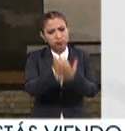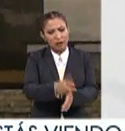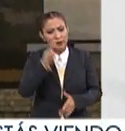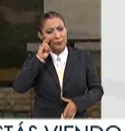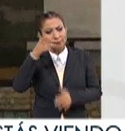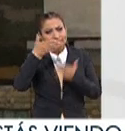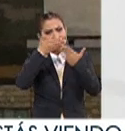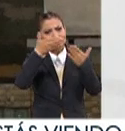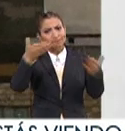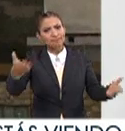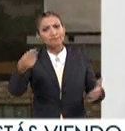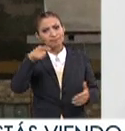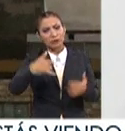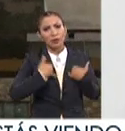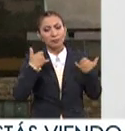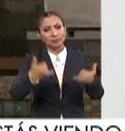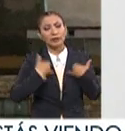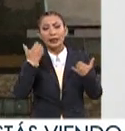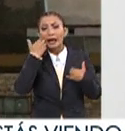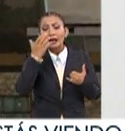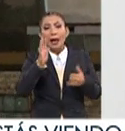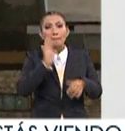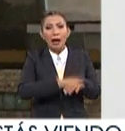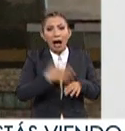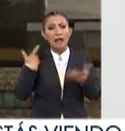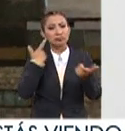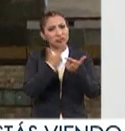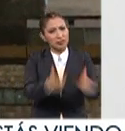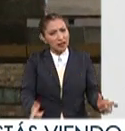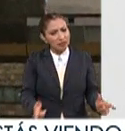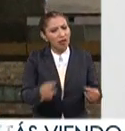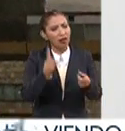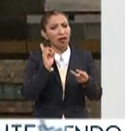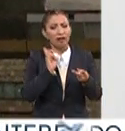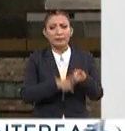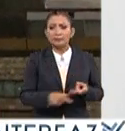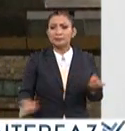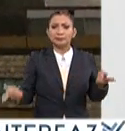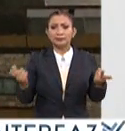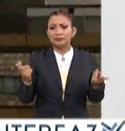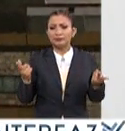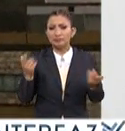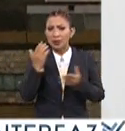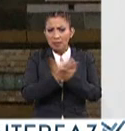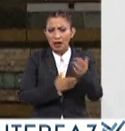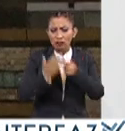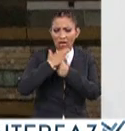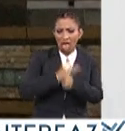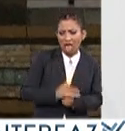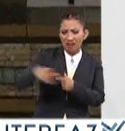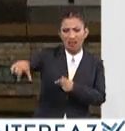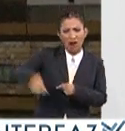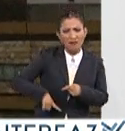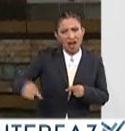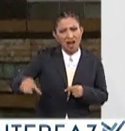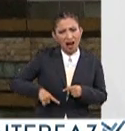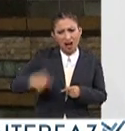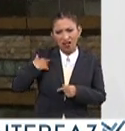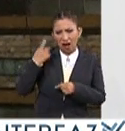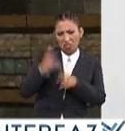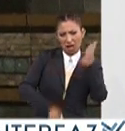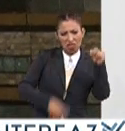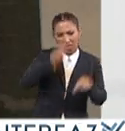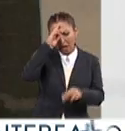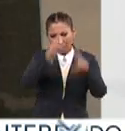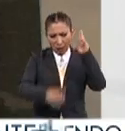vislumbraban cambios, jóvenes que buscaban mayores libertades, menor represión por parte de muchos gobiernos, muchos